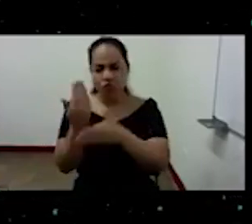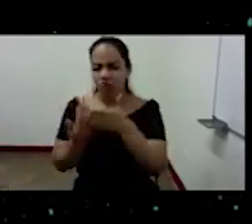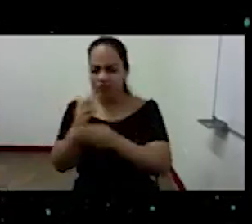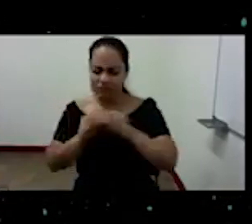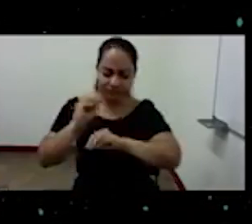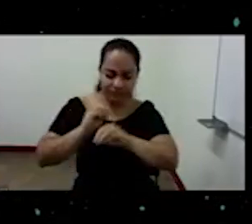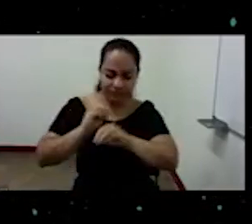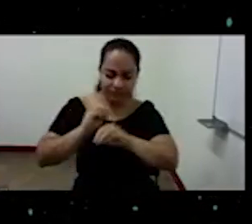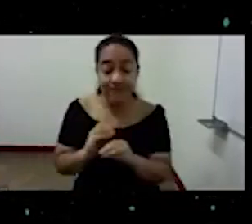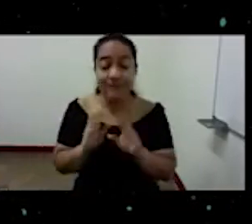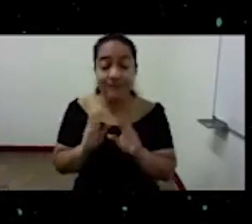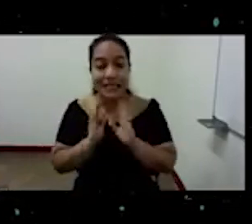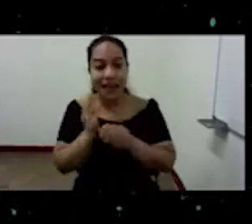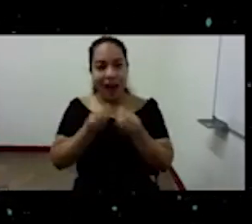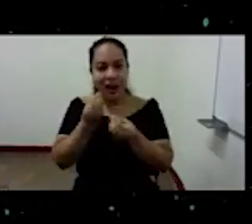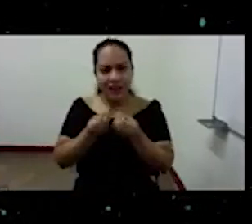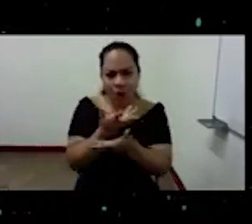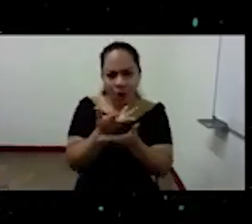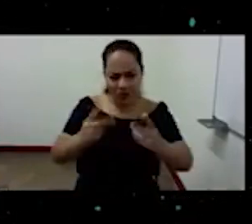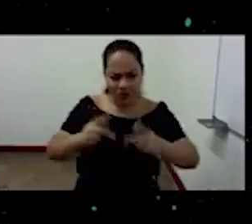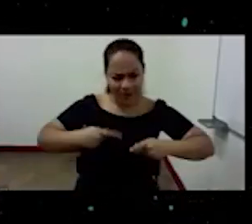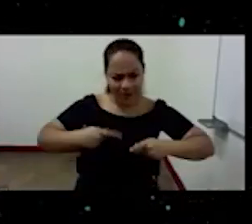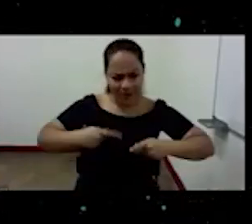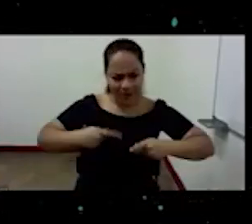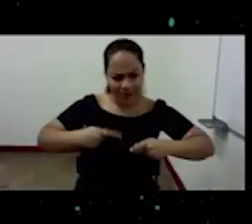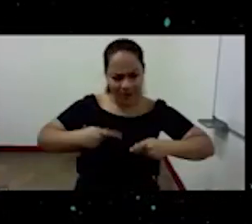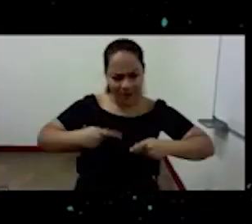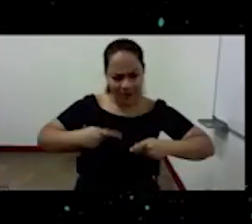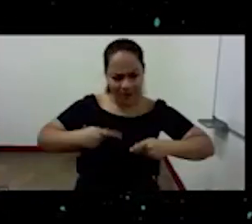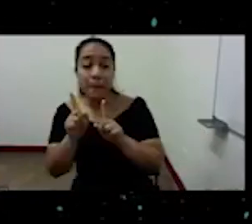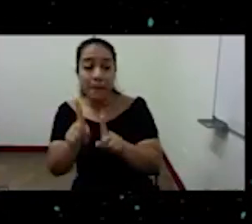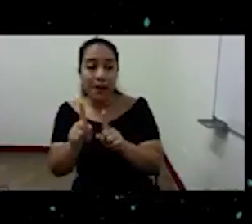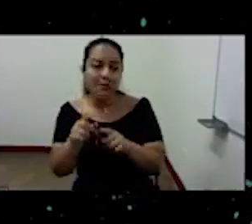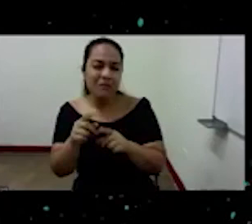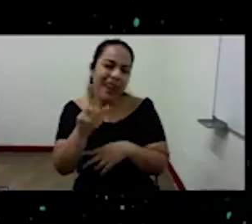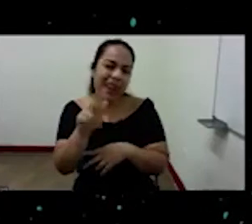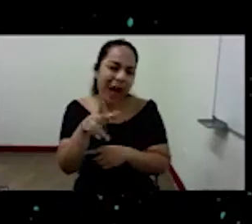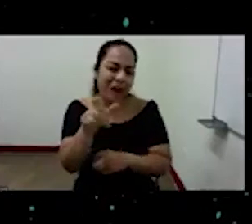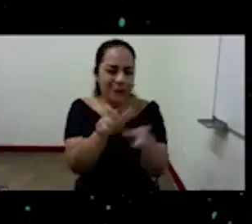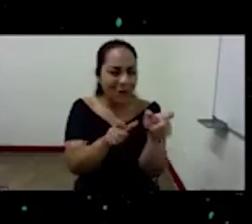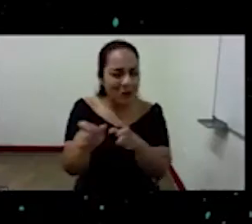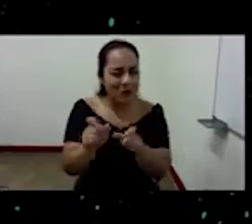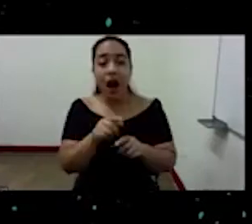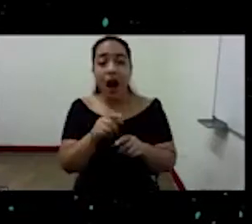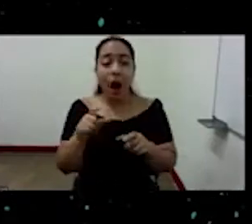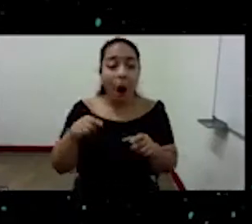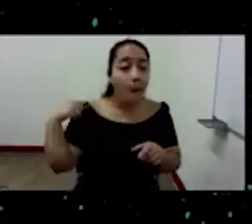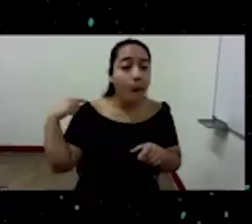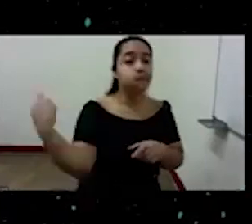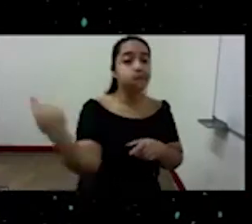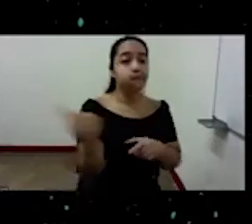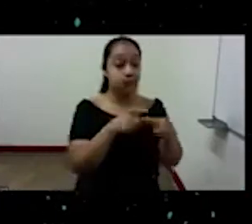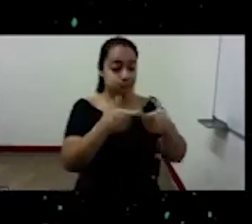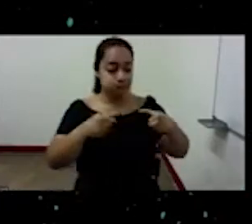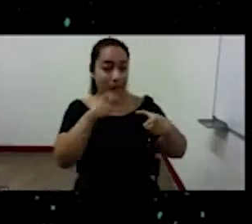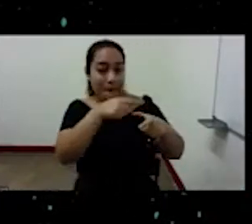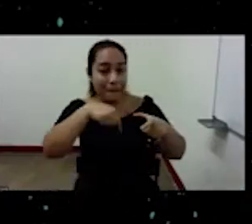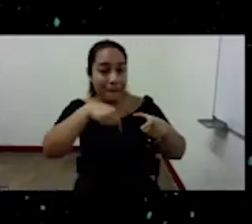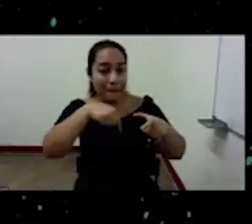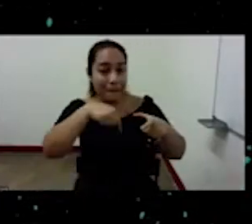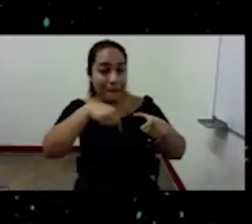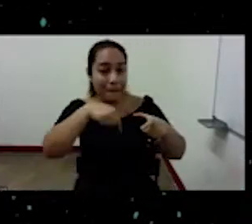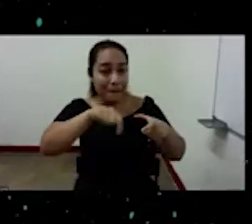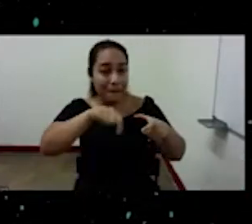realmente complica la trama de la vida. Pero es muy raro. La mayoría de la gente se limita a esperar que suceda